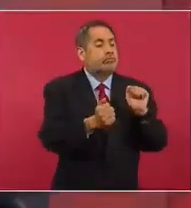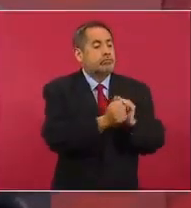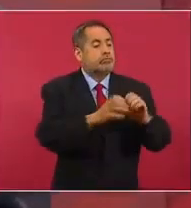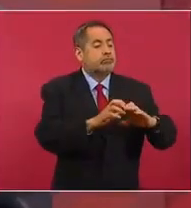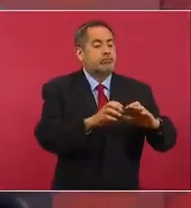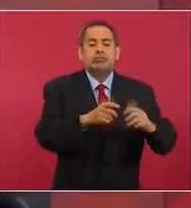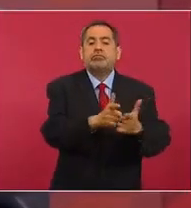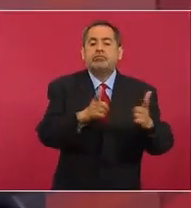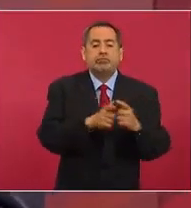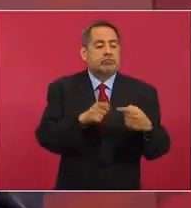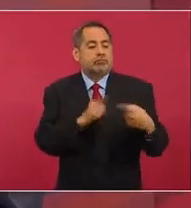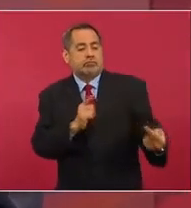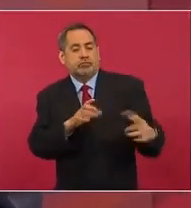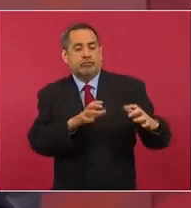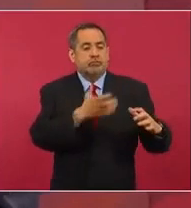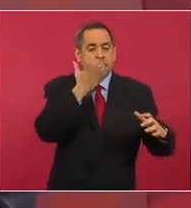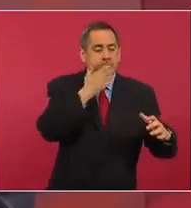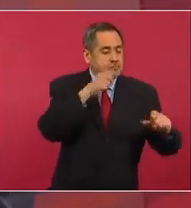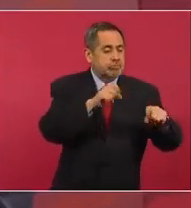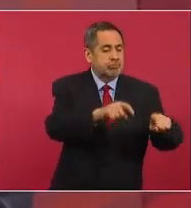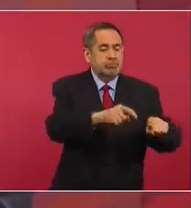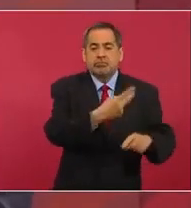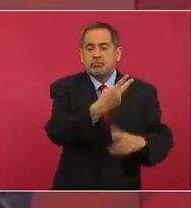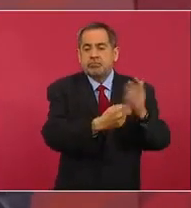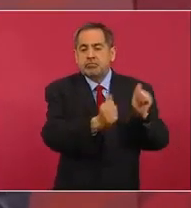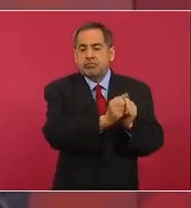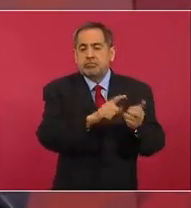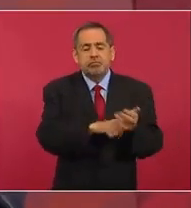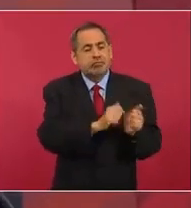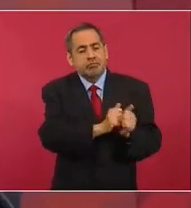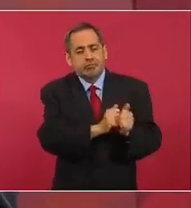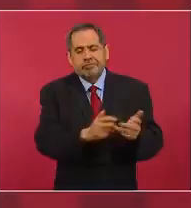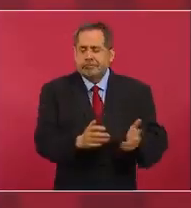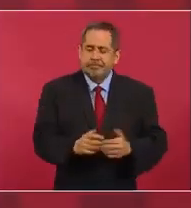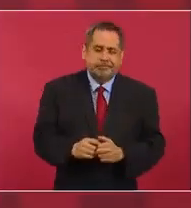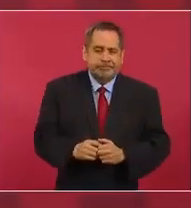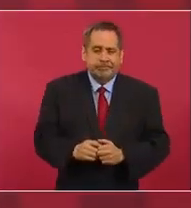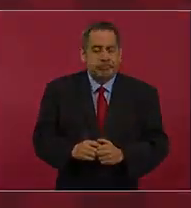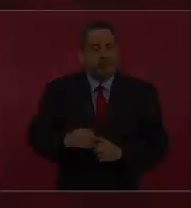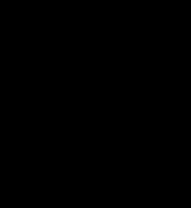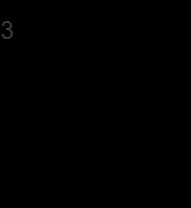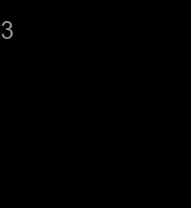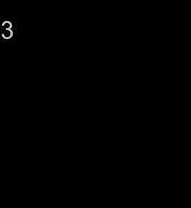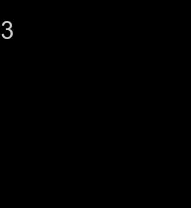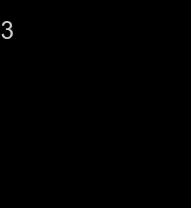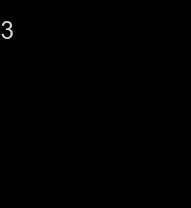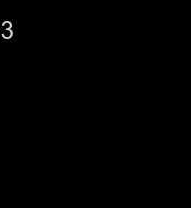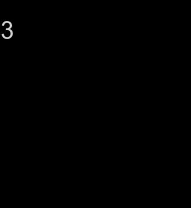México con el gobierno de Estados Unidos. A mí me gustaría que ya que esté